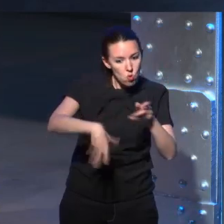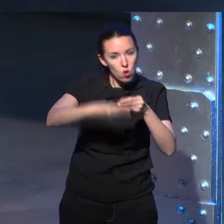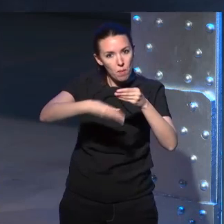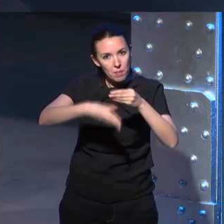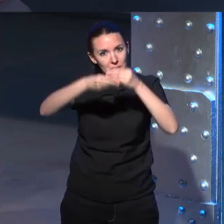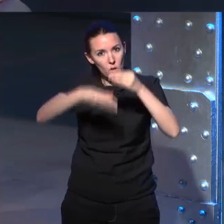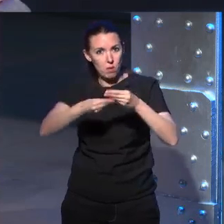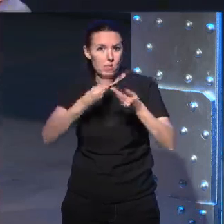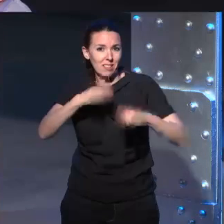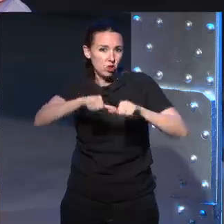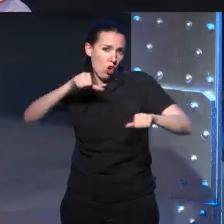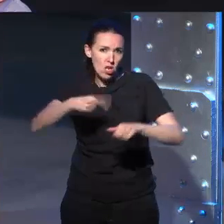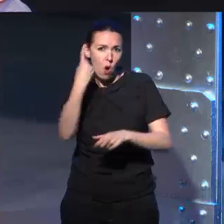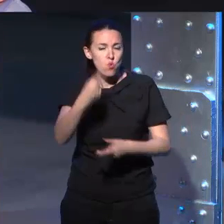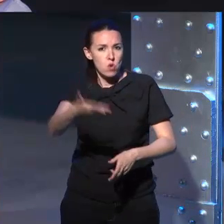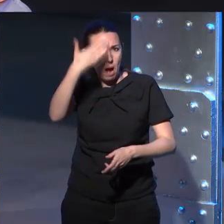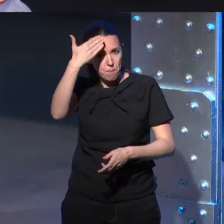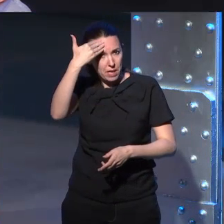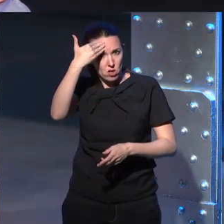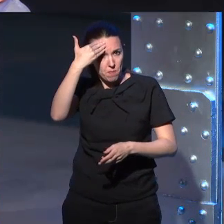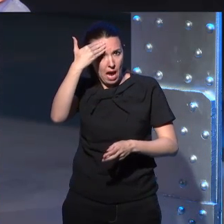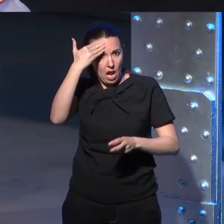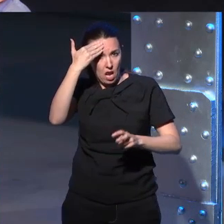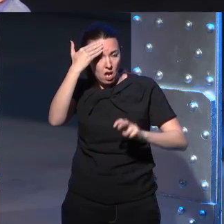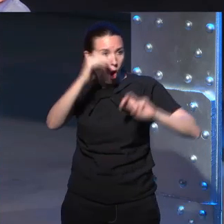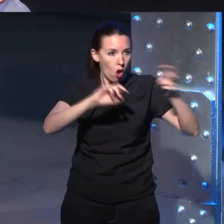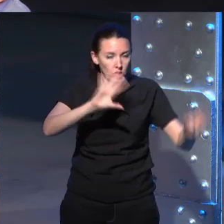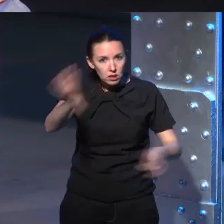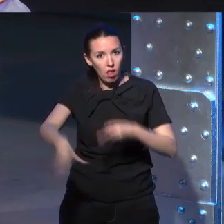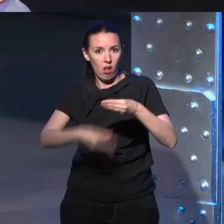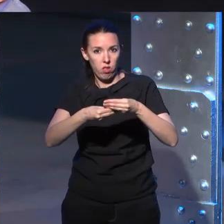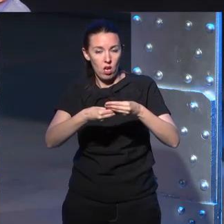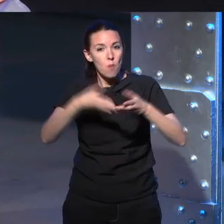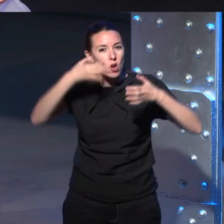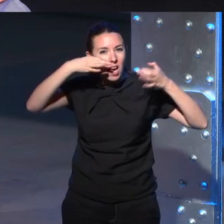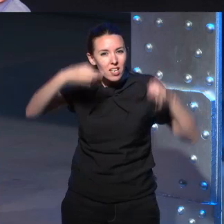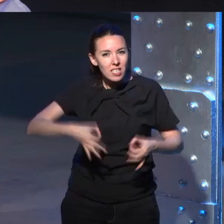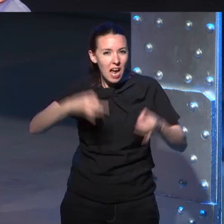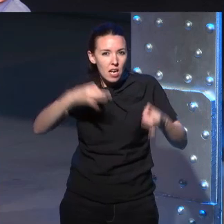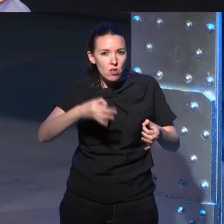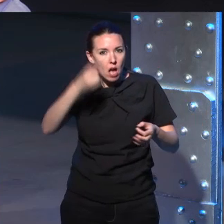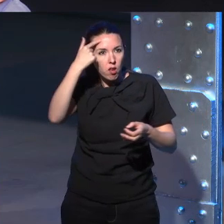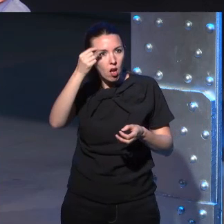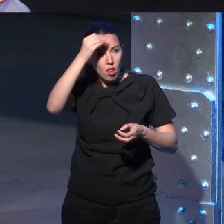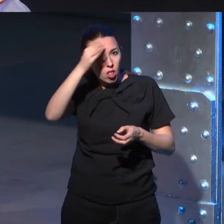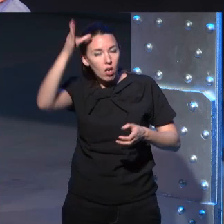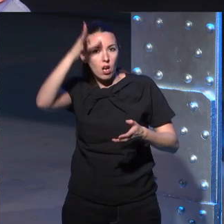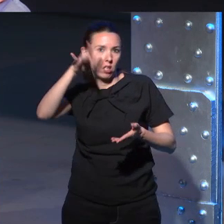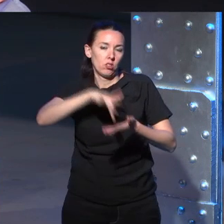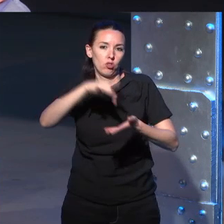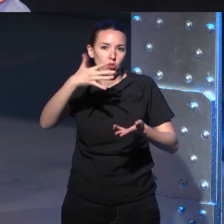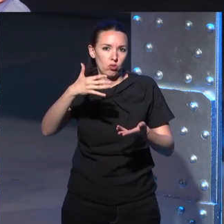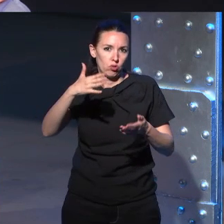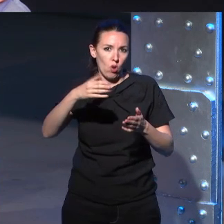contribuyen a ahondar en el realismo sucio o en la espiritualidad mágica en la que flota el